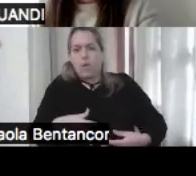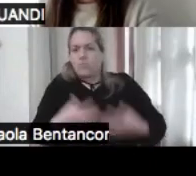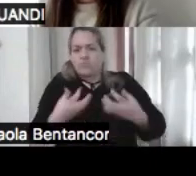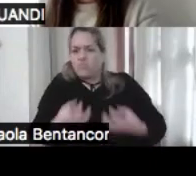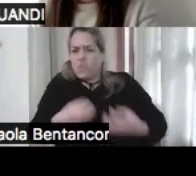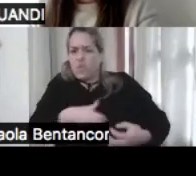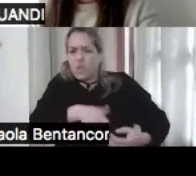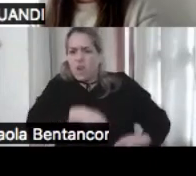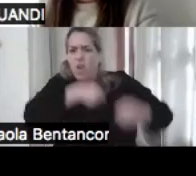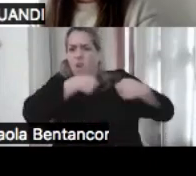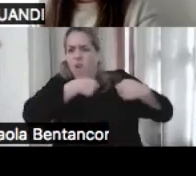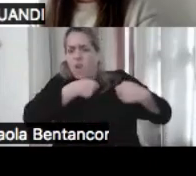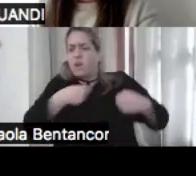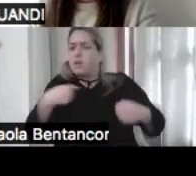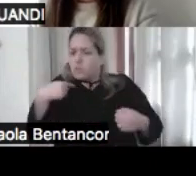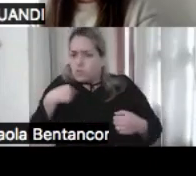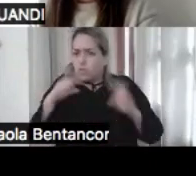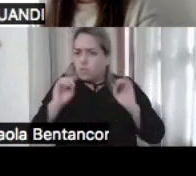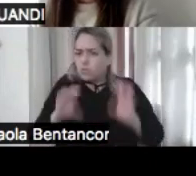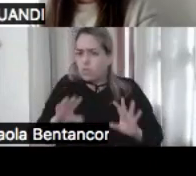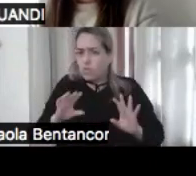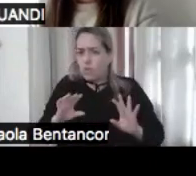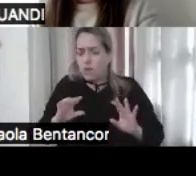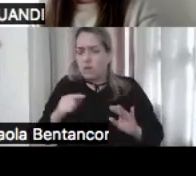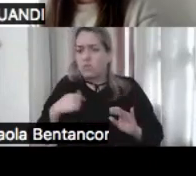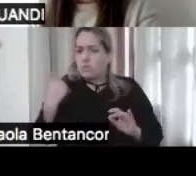mientras él traiga a la nena, yo me pueda levantar la remera.